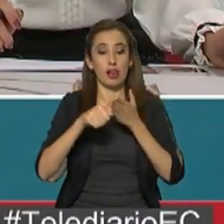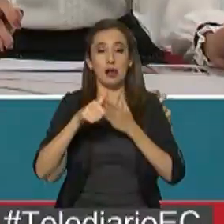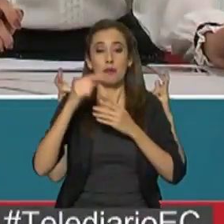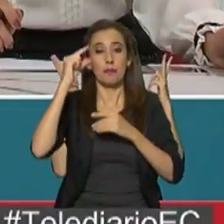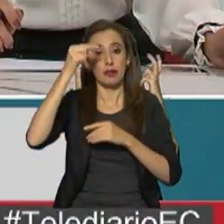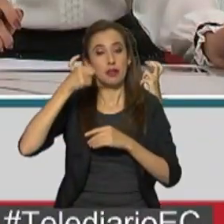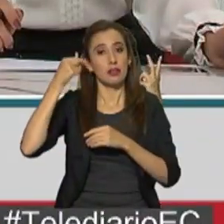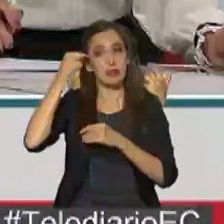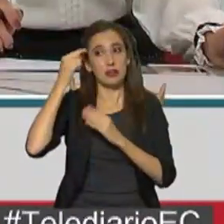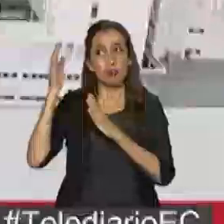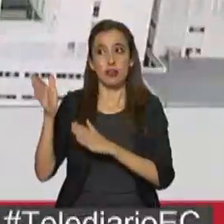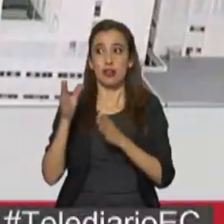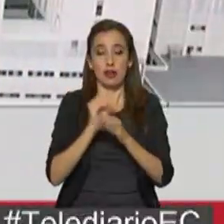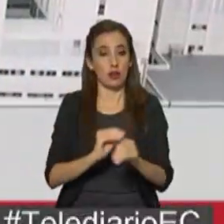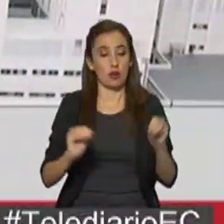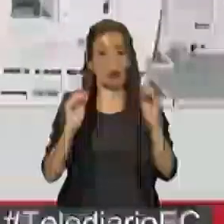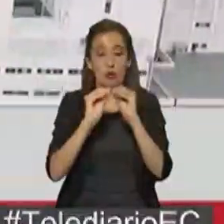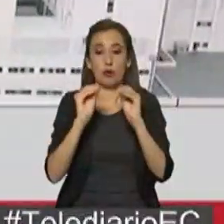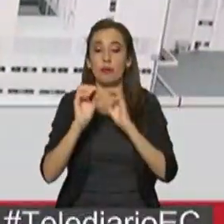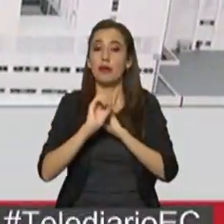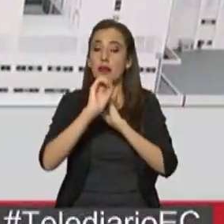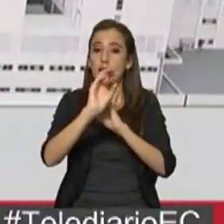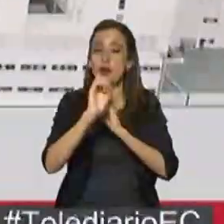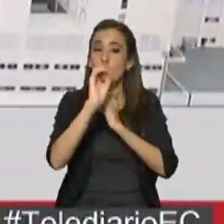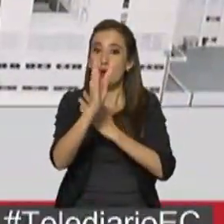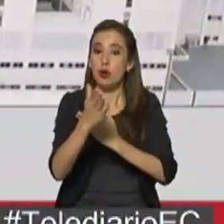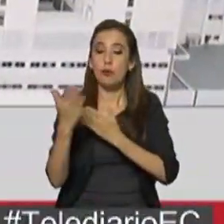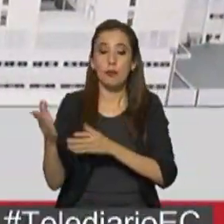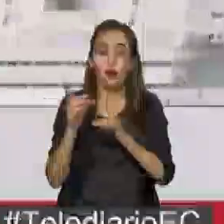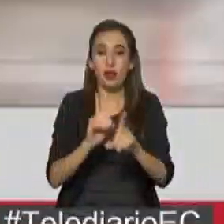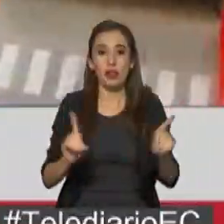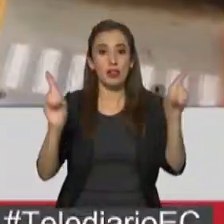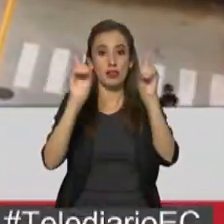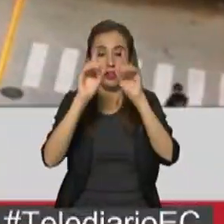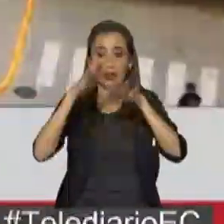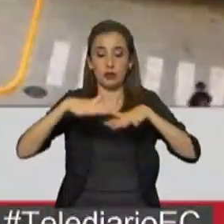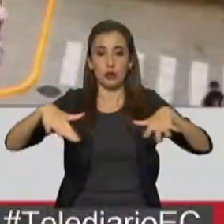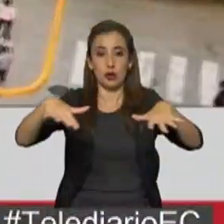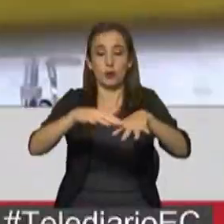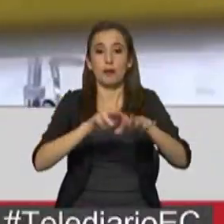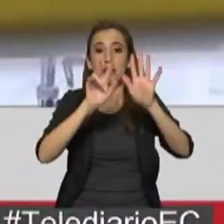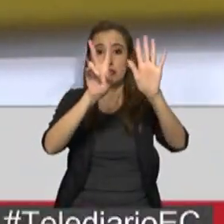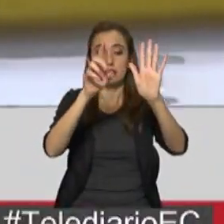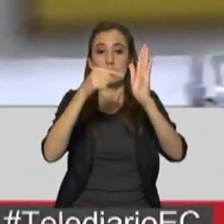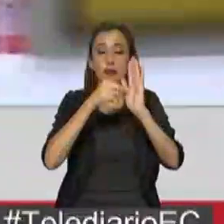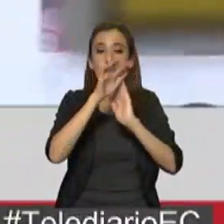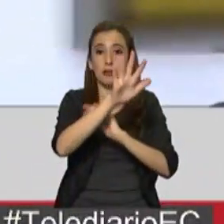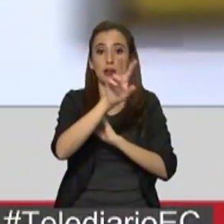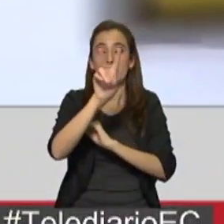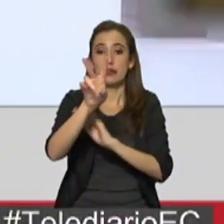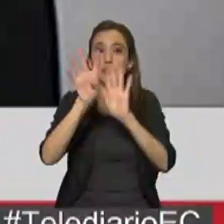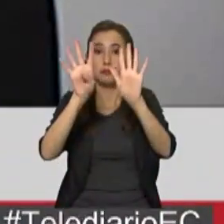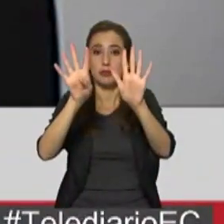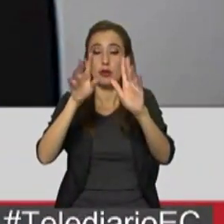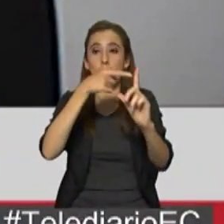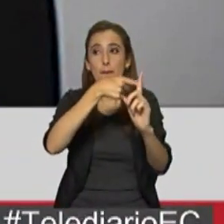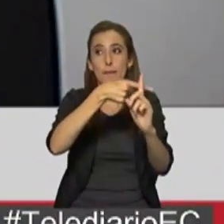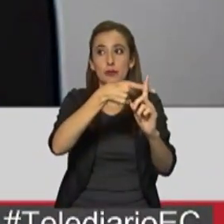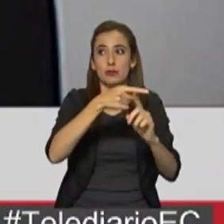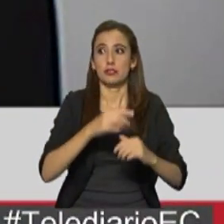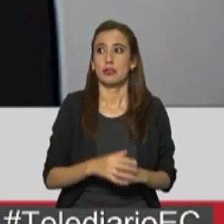las cifras de las personas contagiadas de kobe 19 en ecuador el país registra 7 mil 529 casos positivos